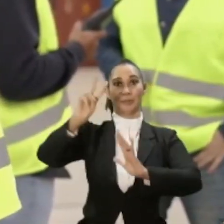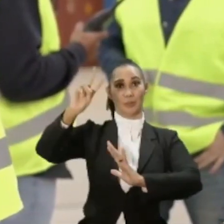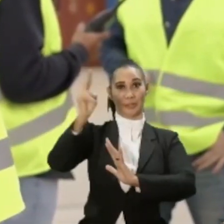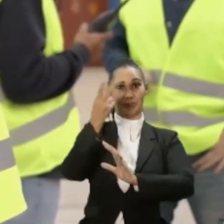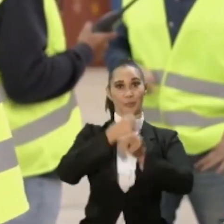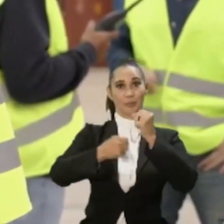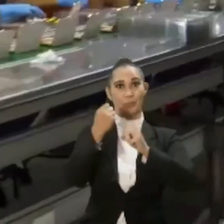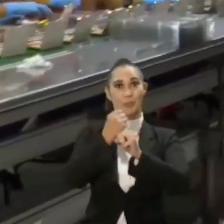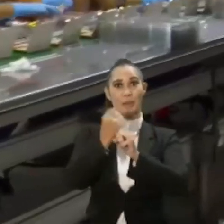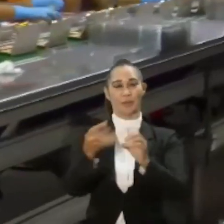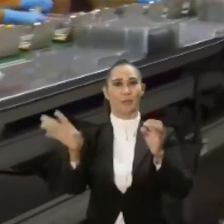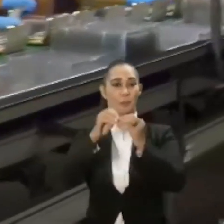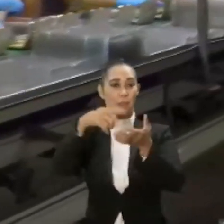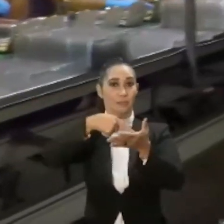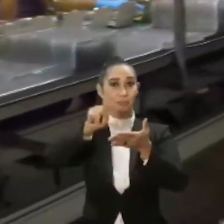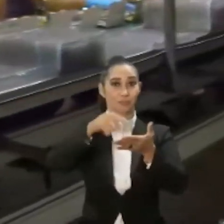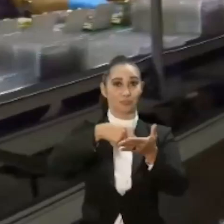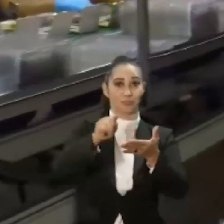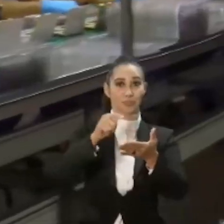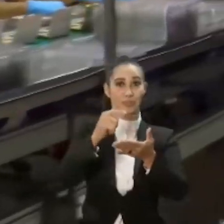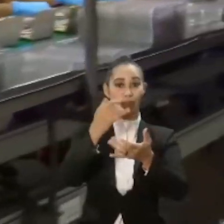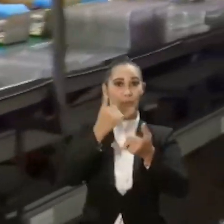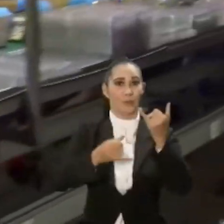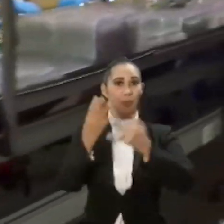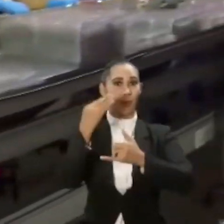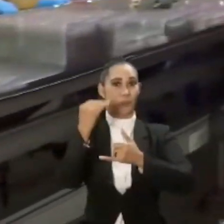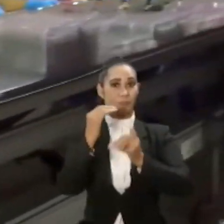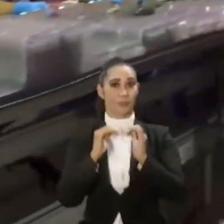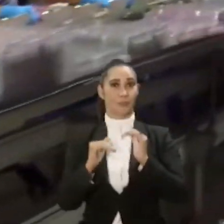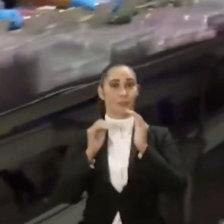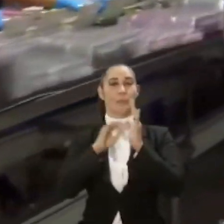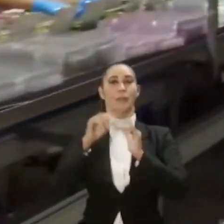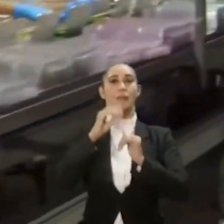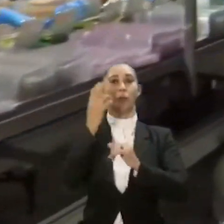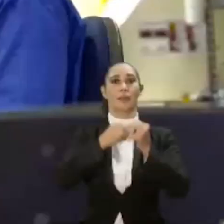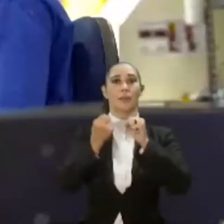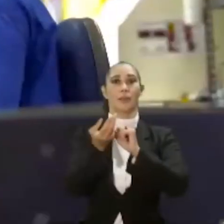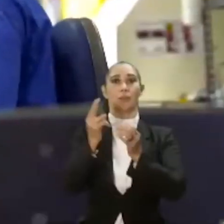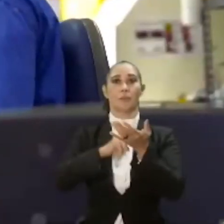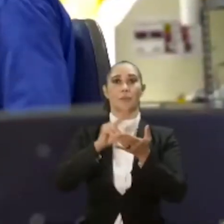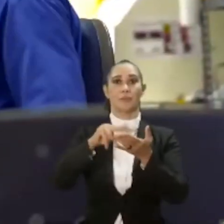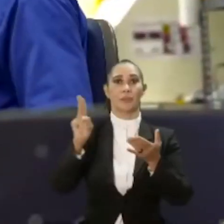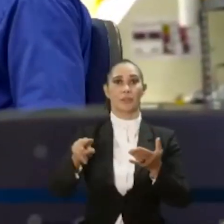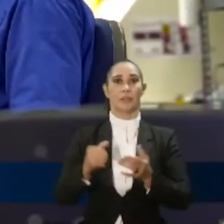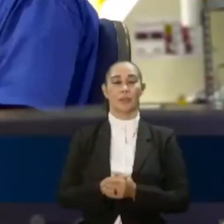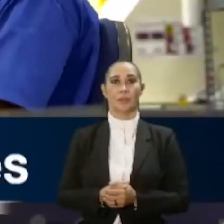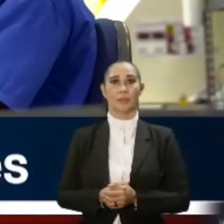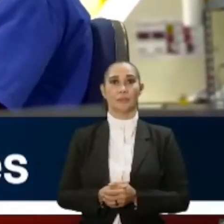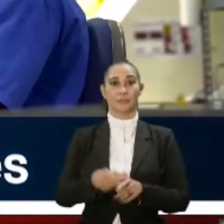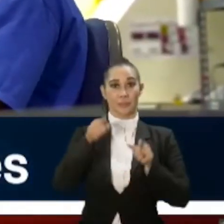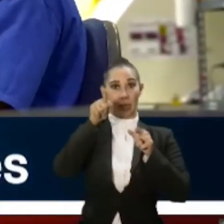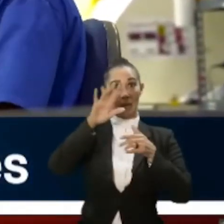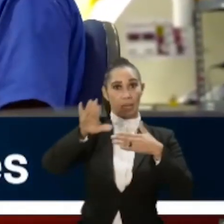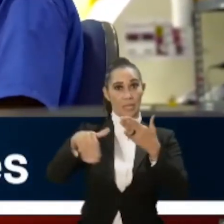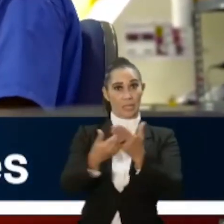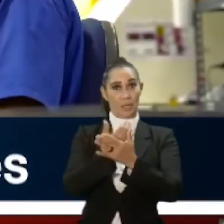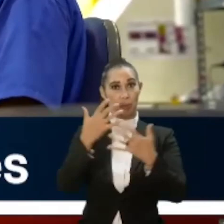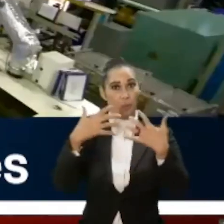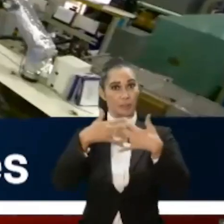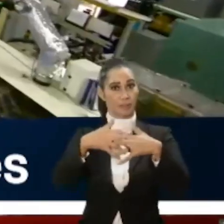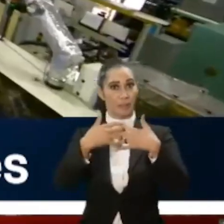año de mayor aprobaciones en los últimos 14, superado solo por el 2021. Estas nuevas